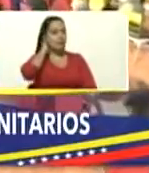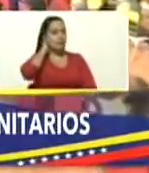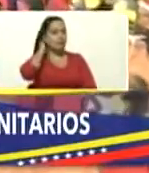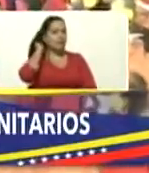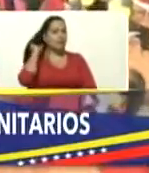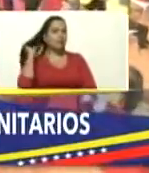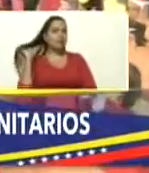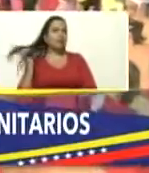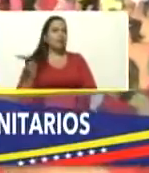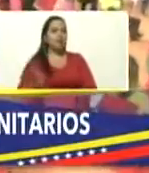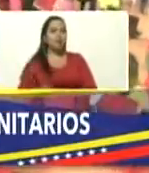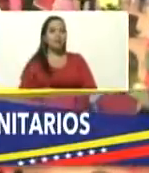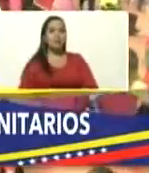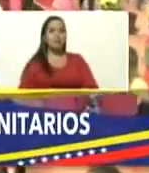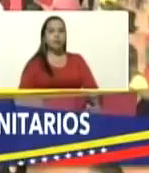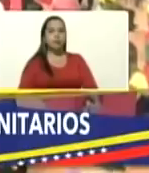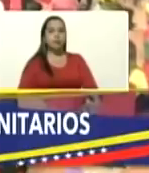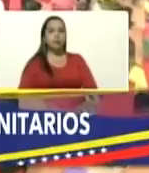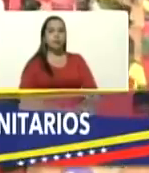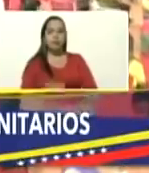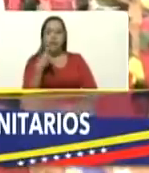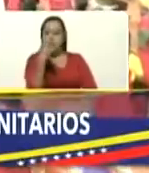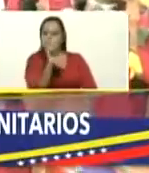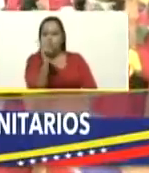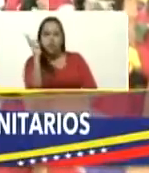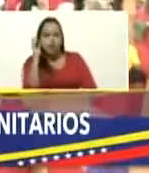Bueno, no se oye allá, por favor, marque.